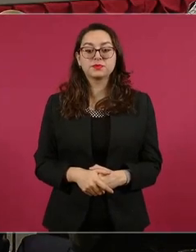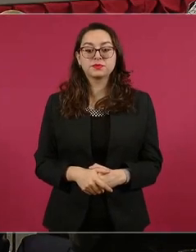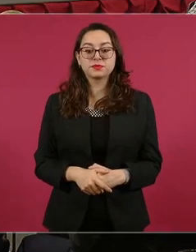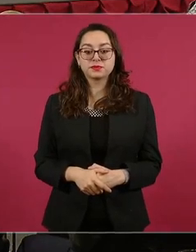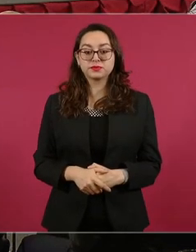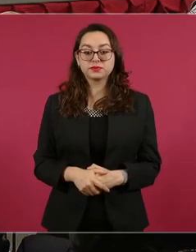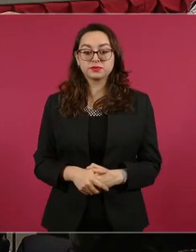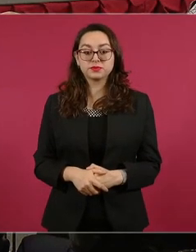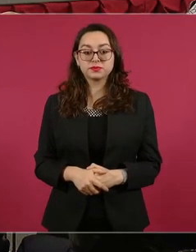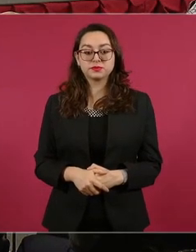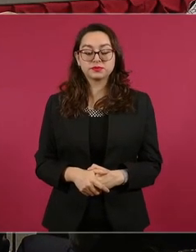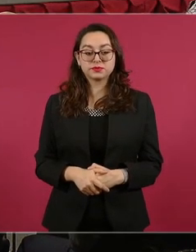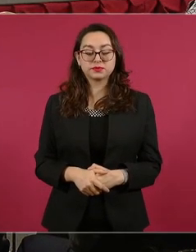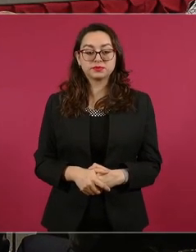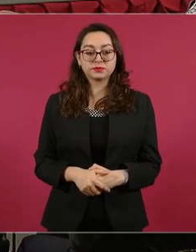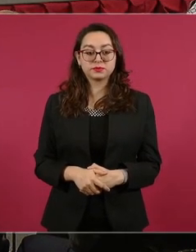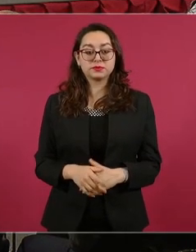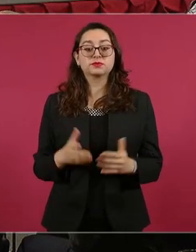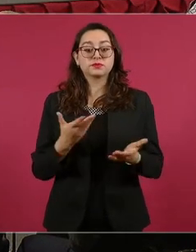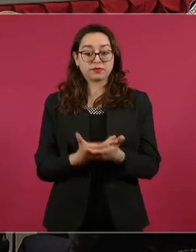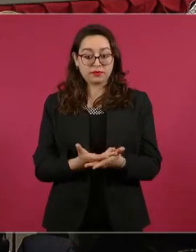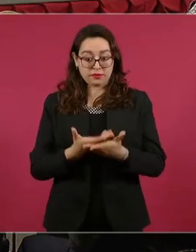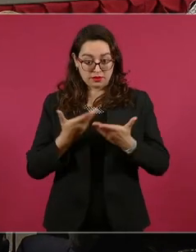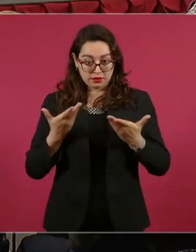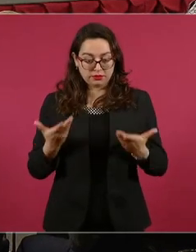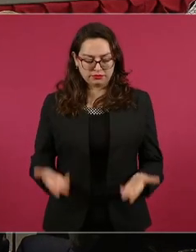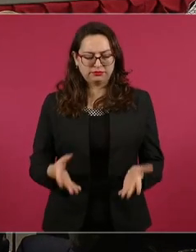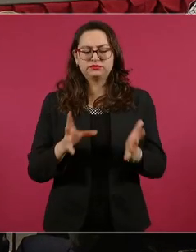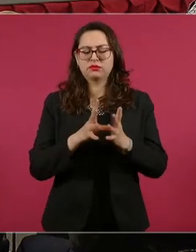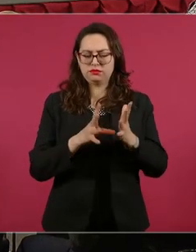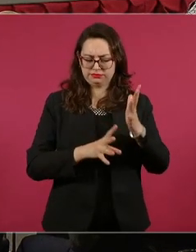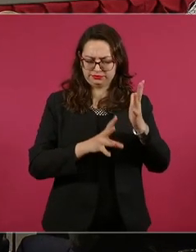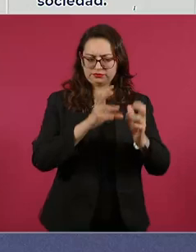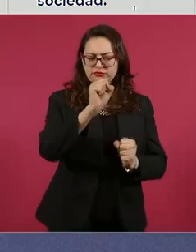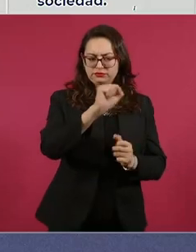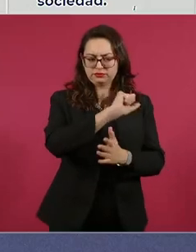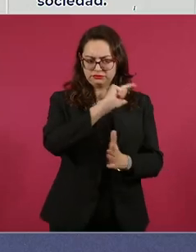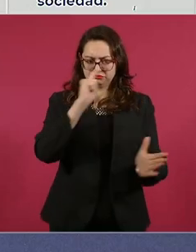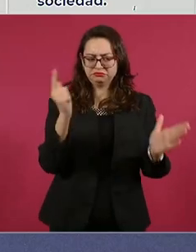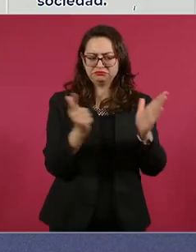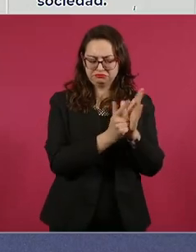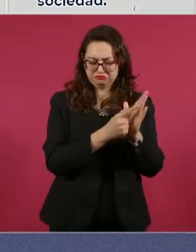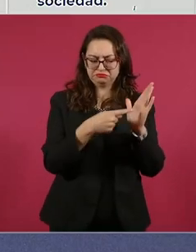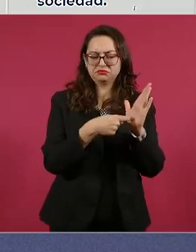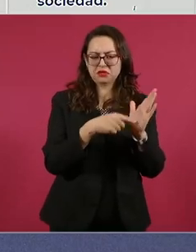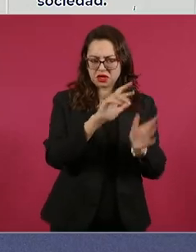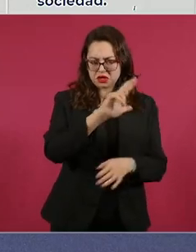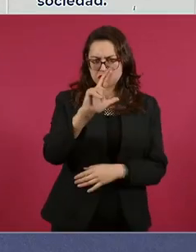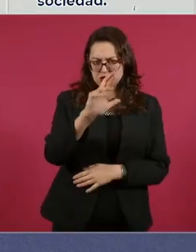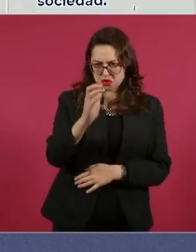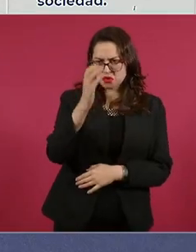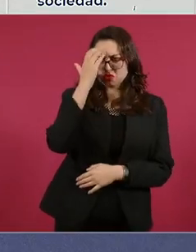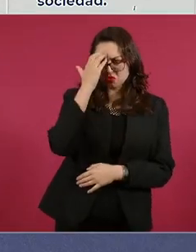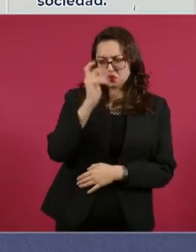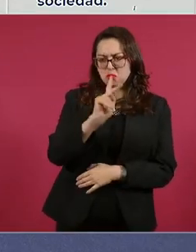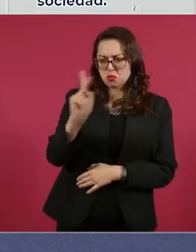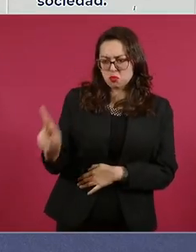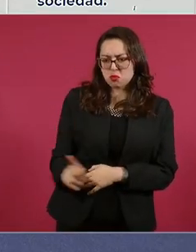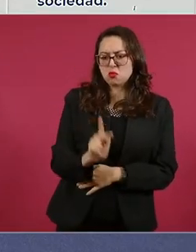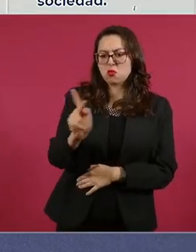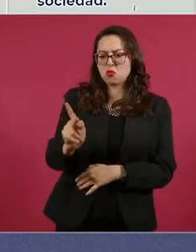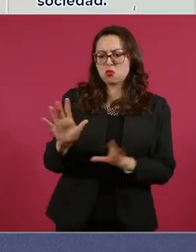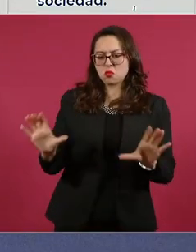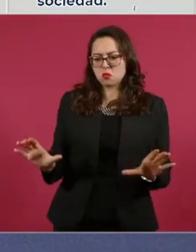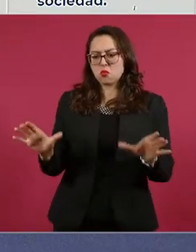Actualmente, la Constitución y las leyes reconocen a los pueblos como sujetos de interés público, es decir, les